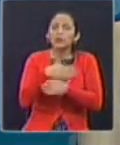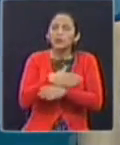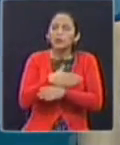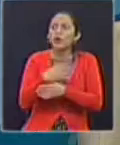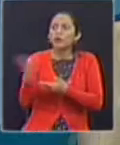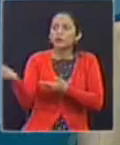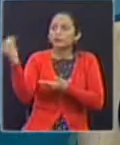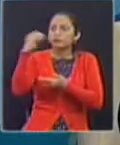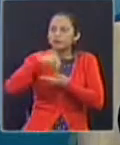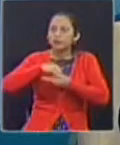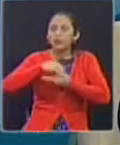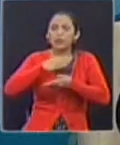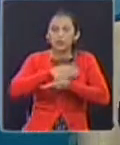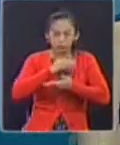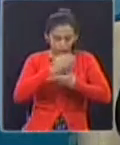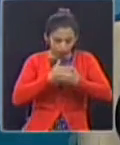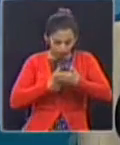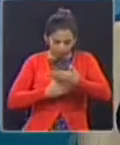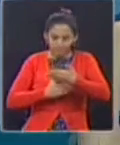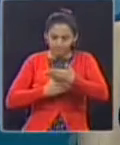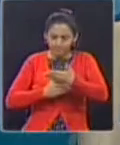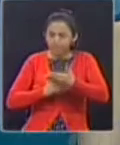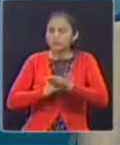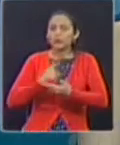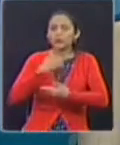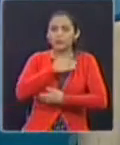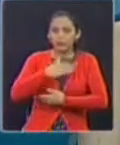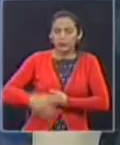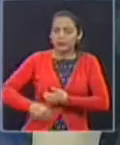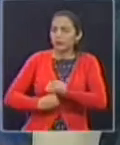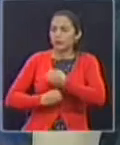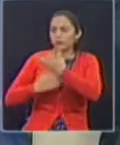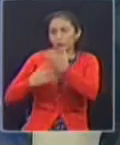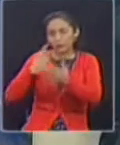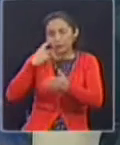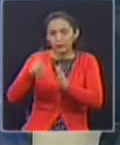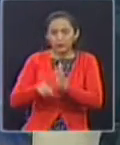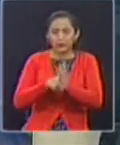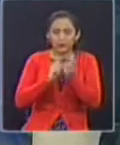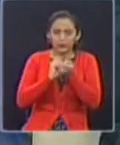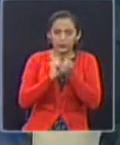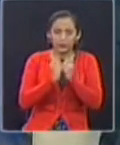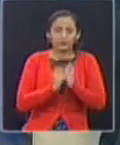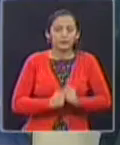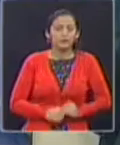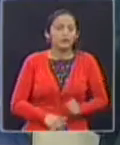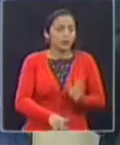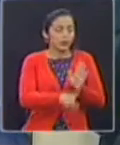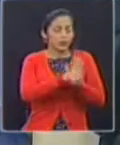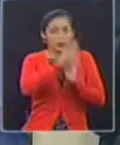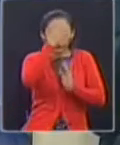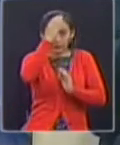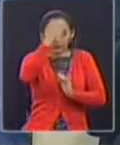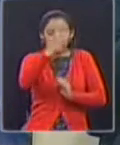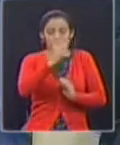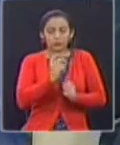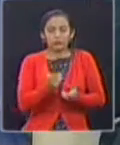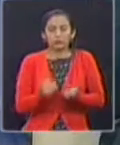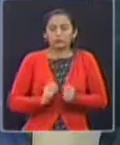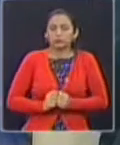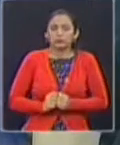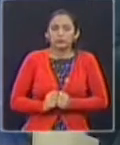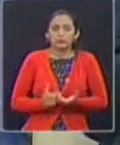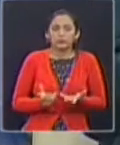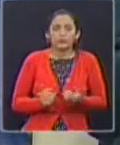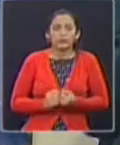reglamento que se socialice y que sea bueno para todos. Ahora, la ley de cultura, nueva ley de cultura, busca también implementar una red nacional